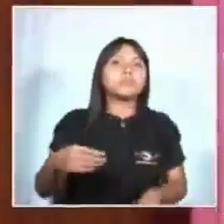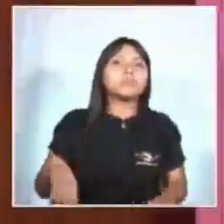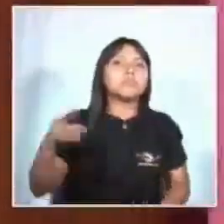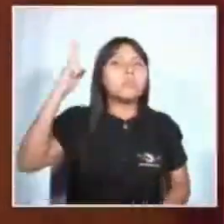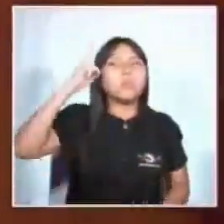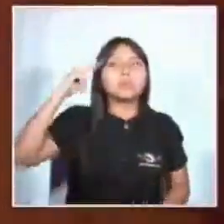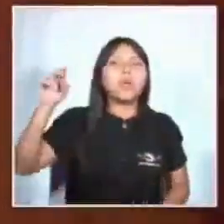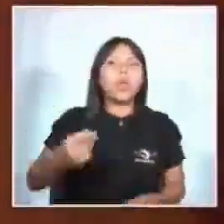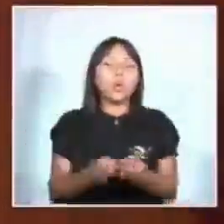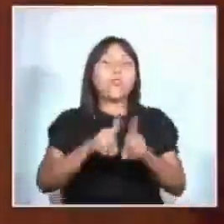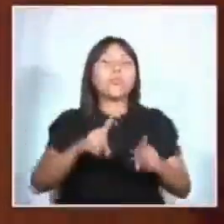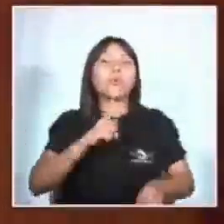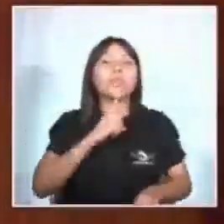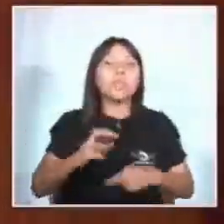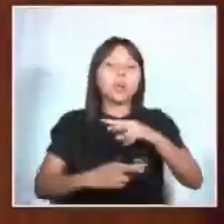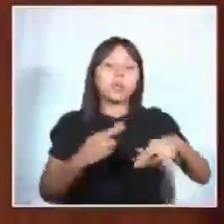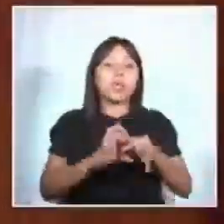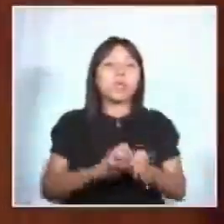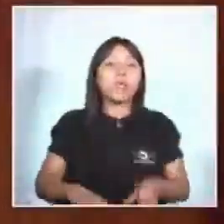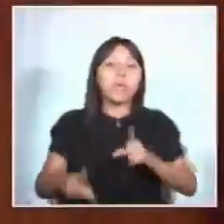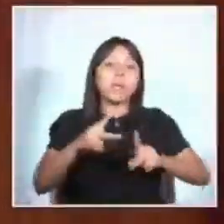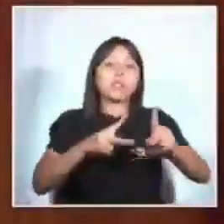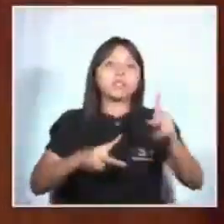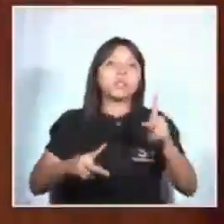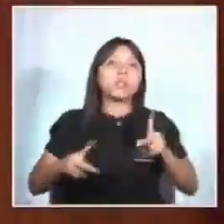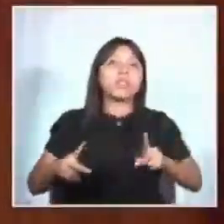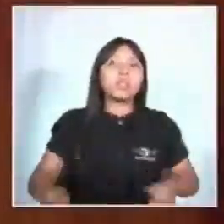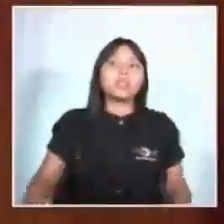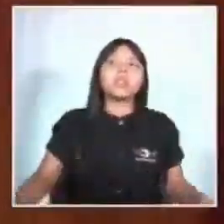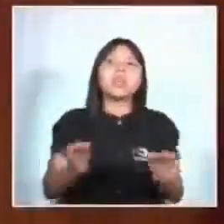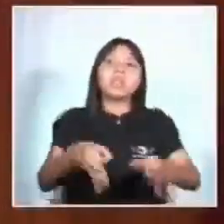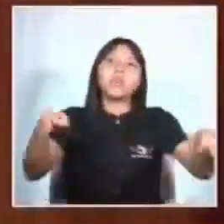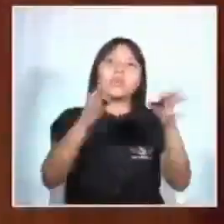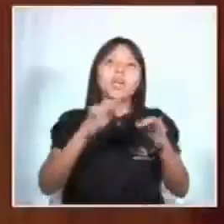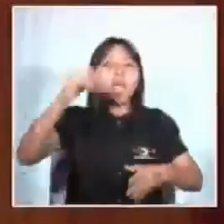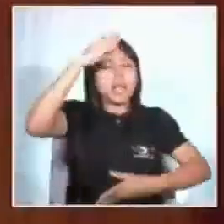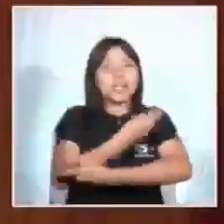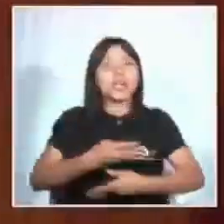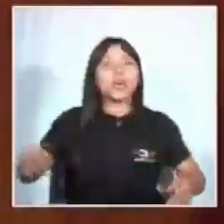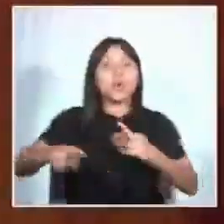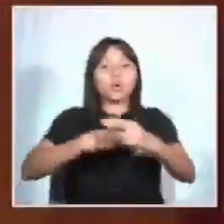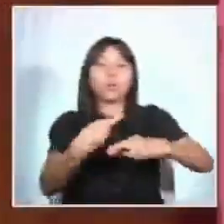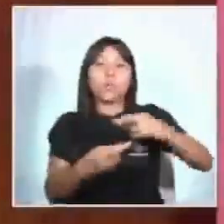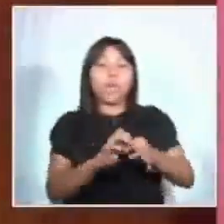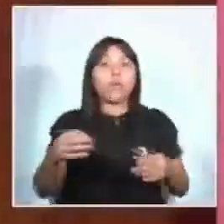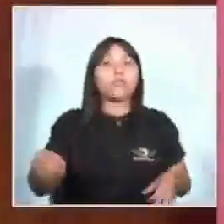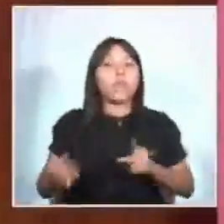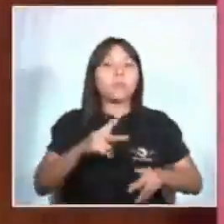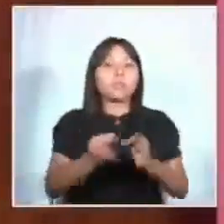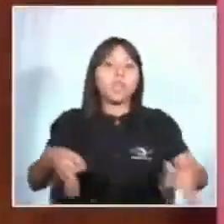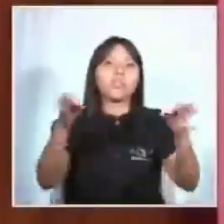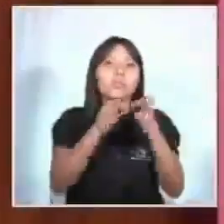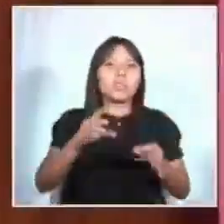rodeado de personas importantes. El hijo, rodeado de personas importantes, dice: para